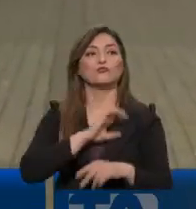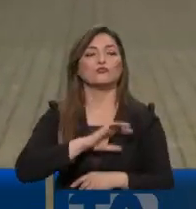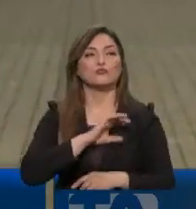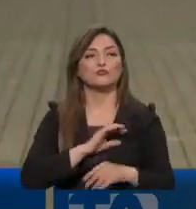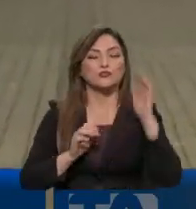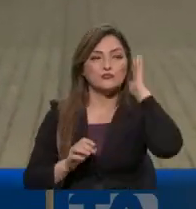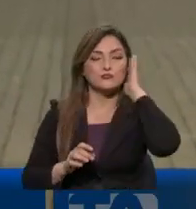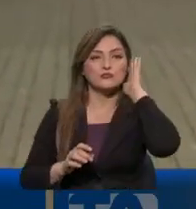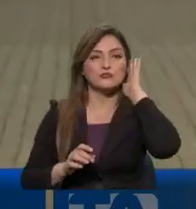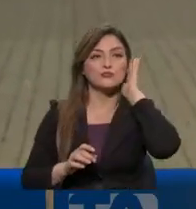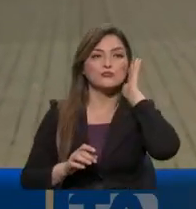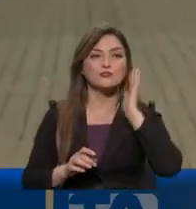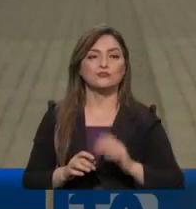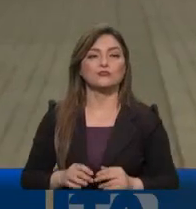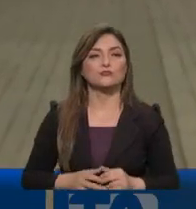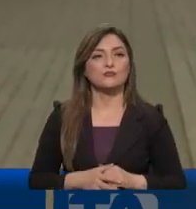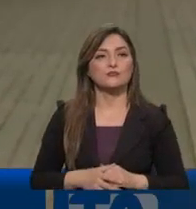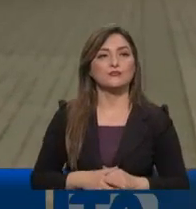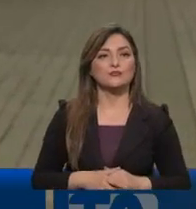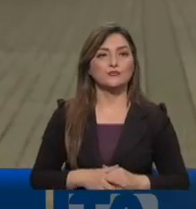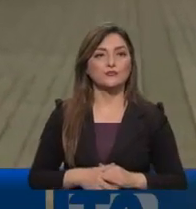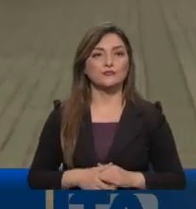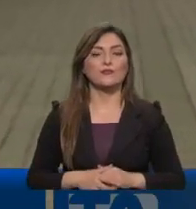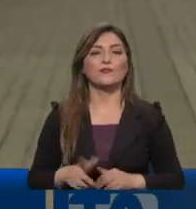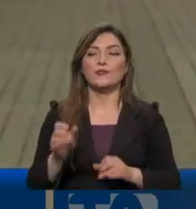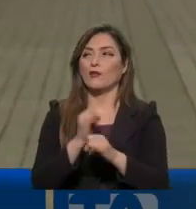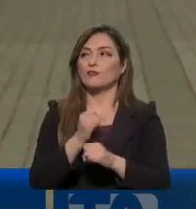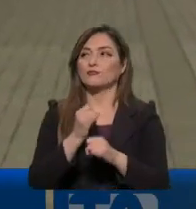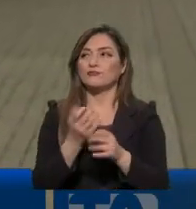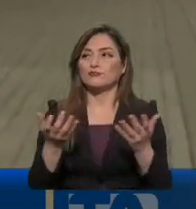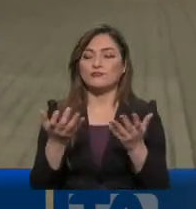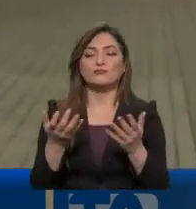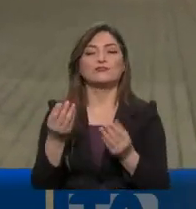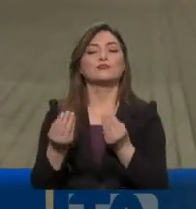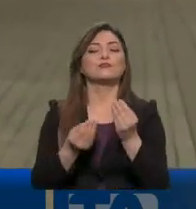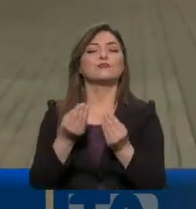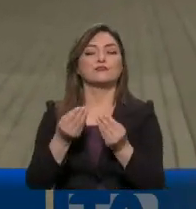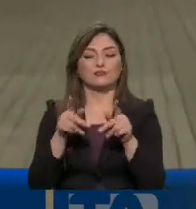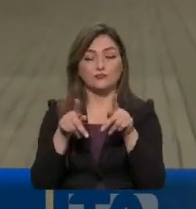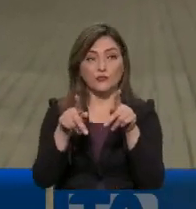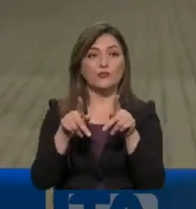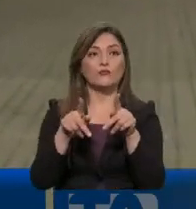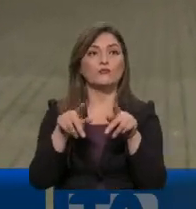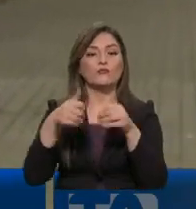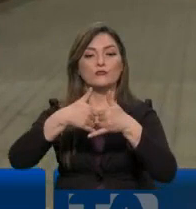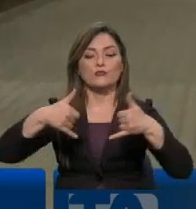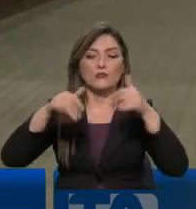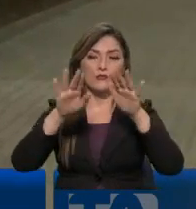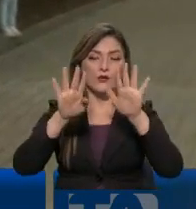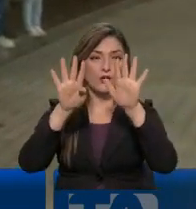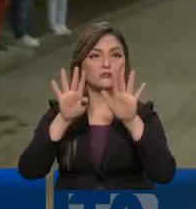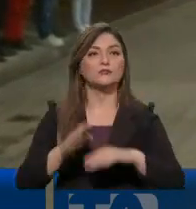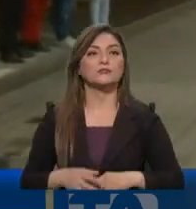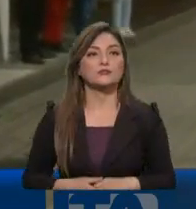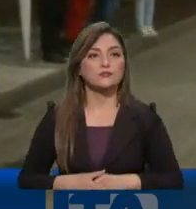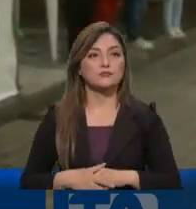de movilidad y obras públicas. Desde esta entidad se otorgaron los permisos a estos 19 locales. Sí,